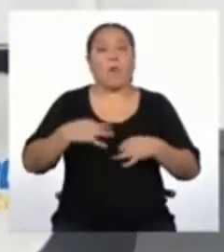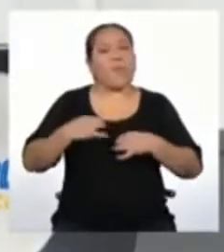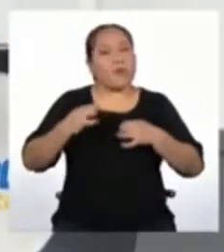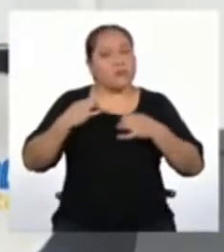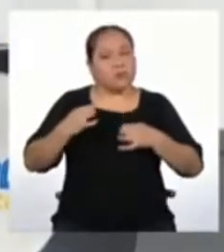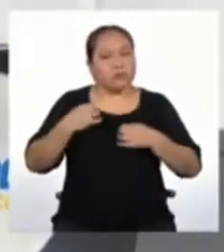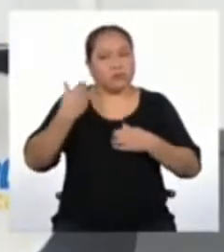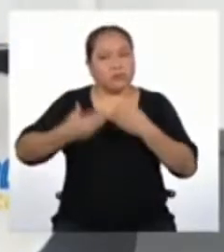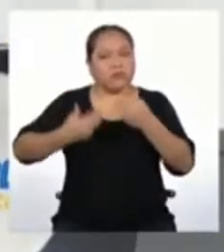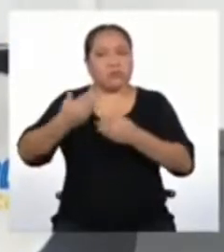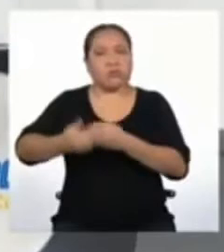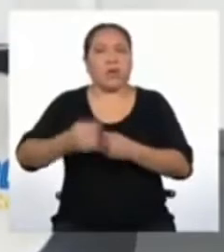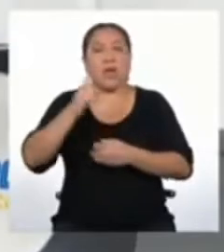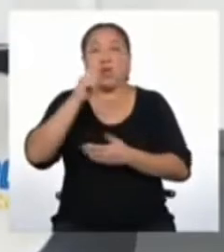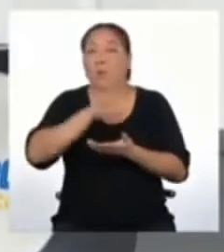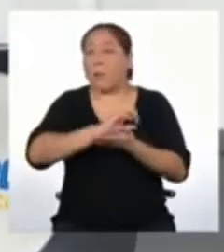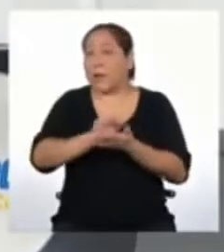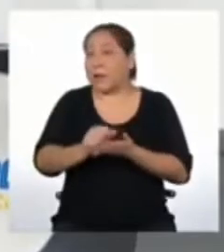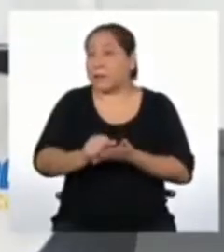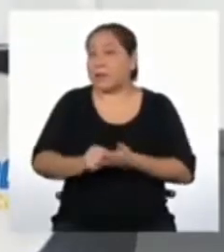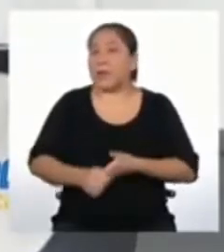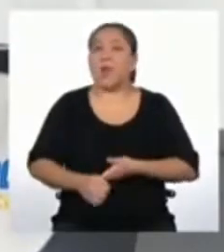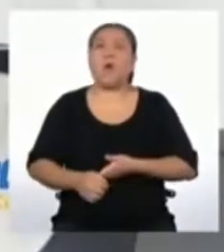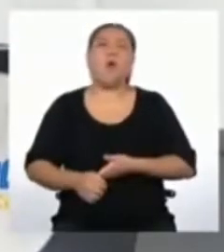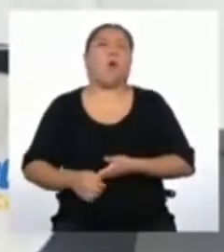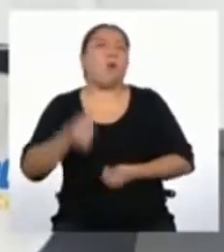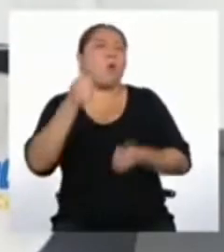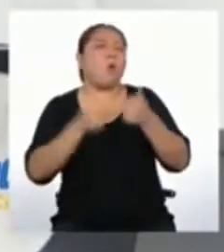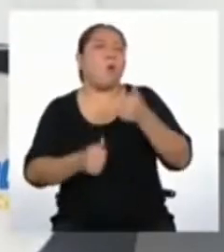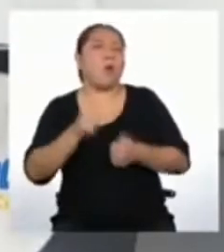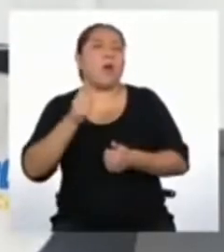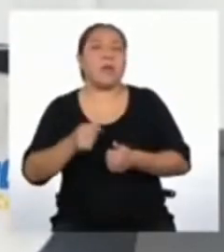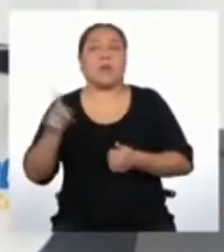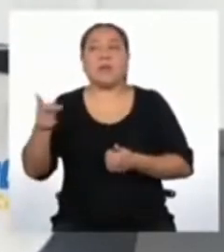vestir vende mensualmente? ¿O cuáles